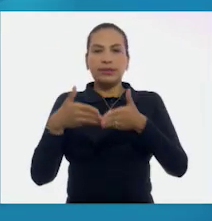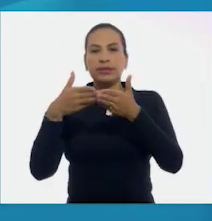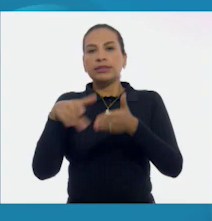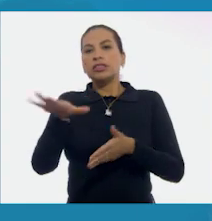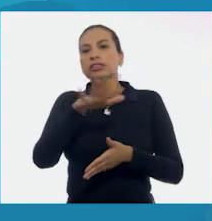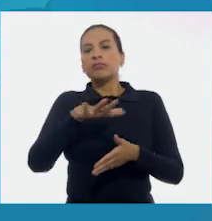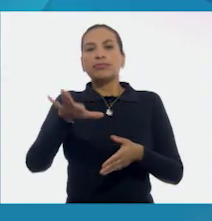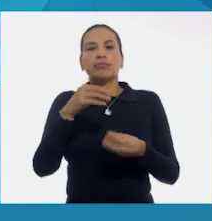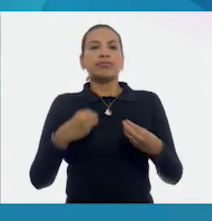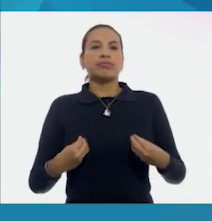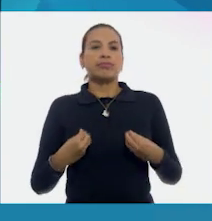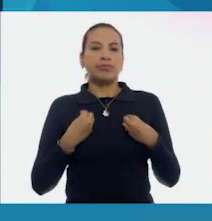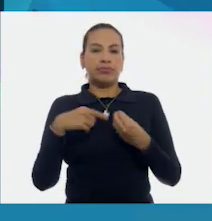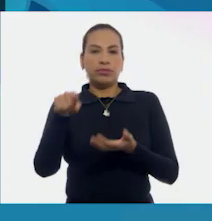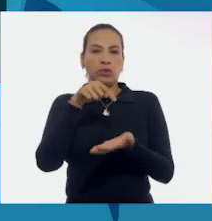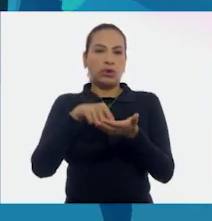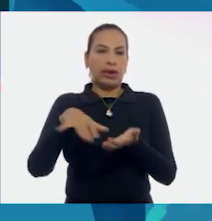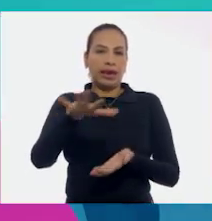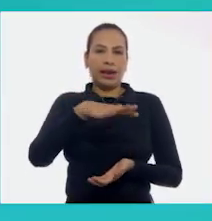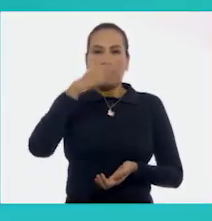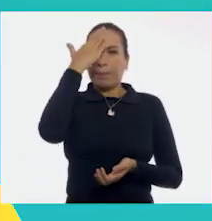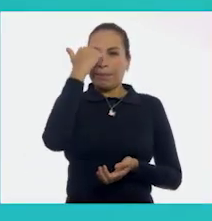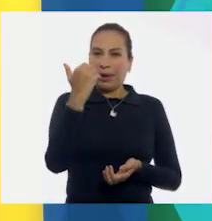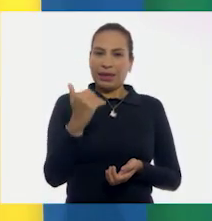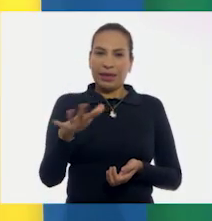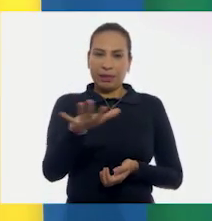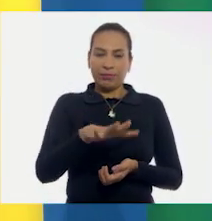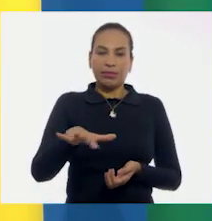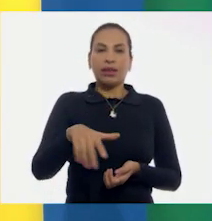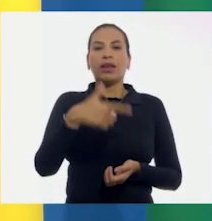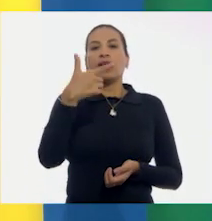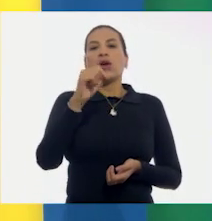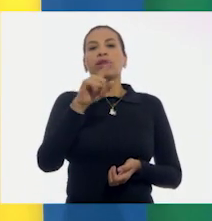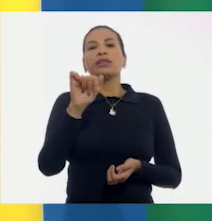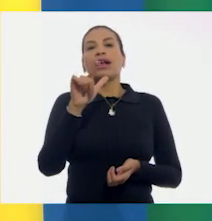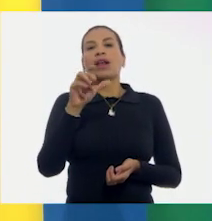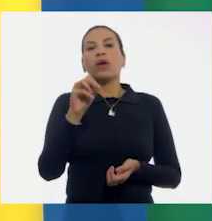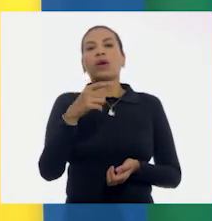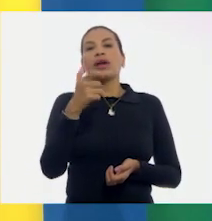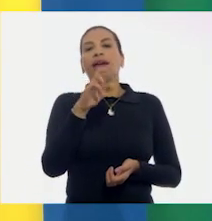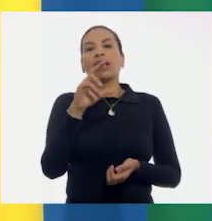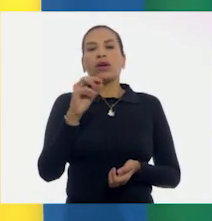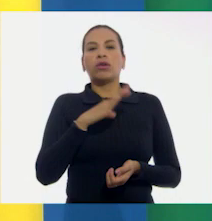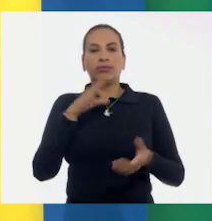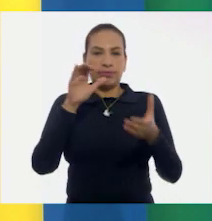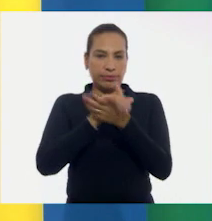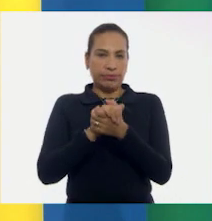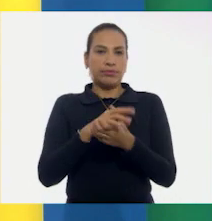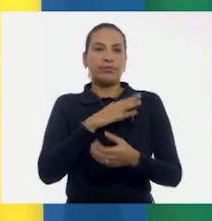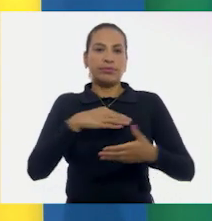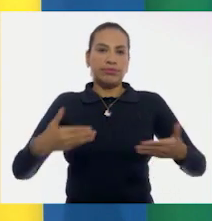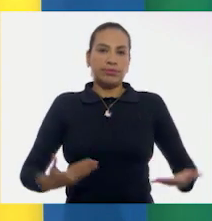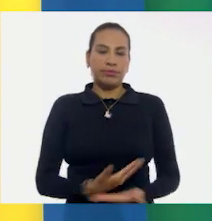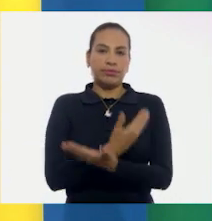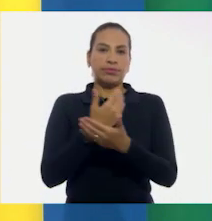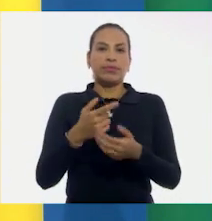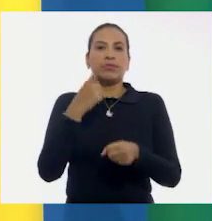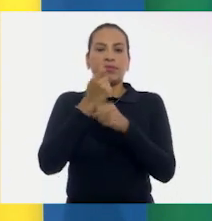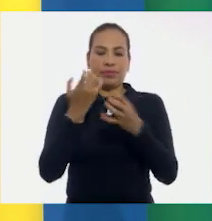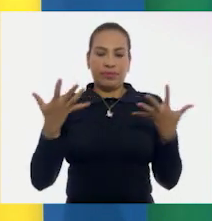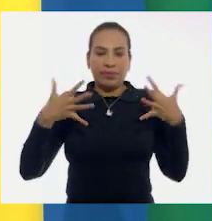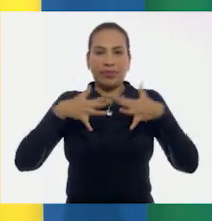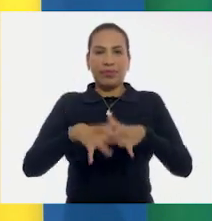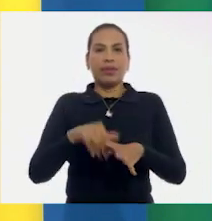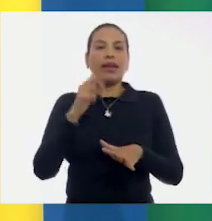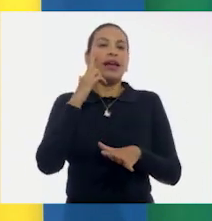estaban viviendo en la zona maya. De hecho, Gonzalo Guerrero se casó y tuvo descendientes, los primeros mestizos